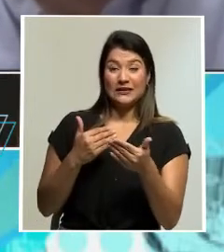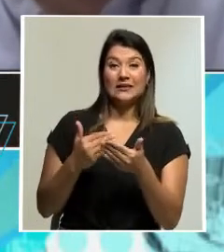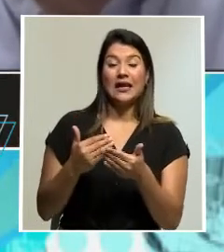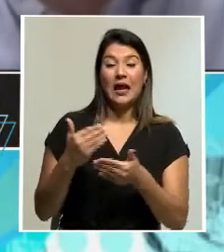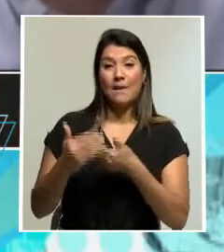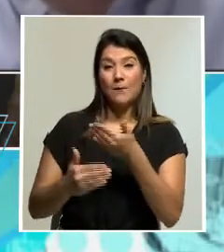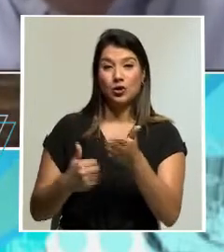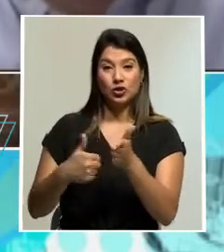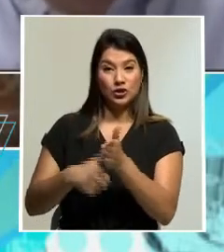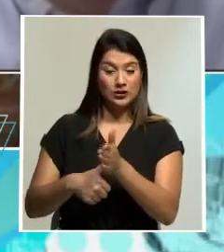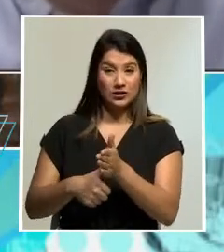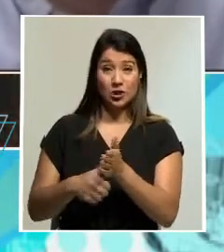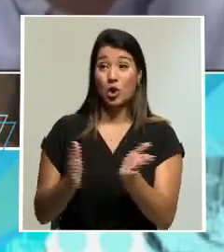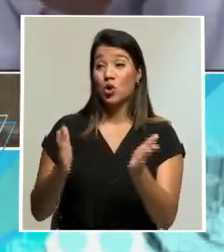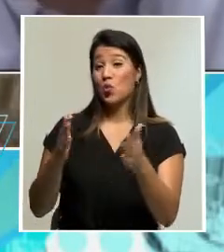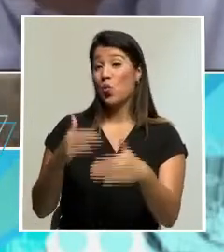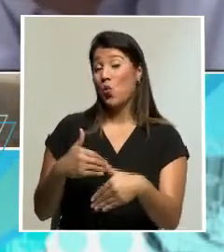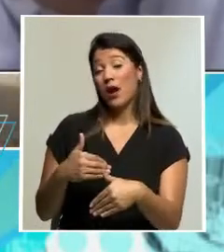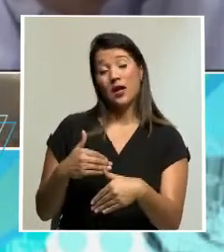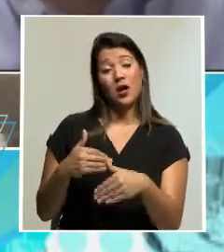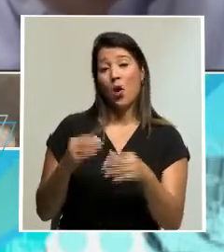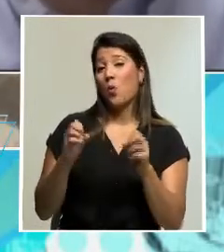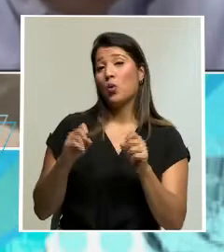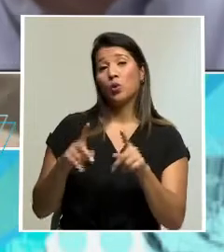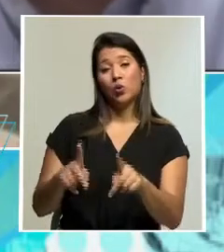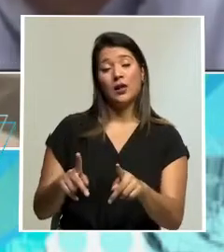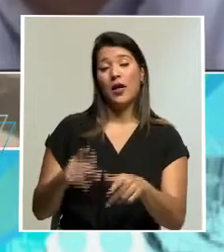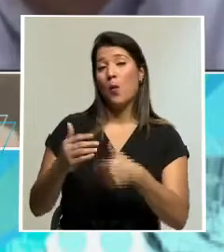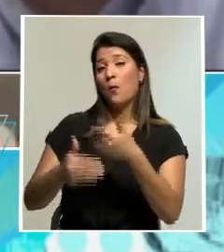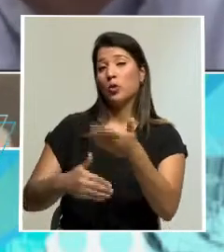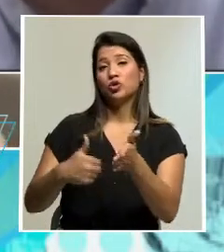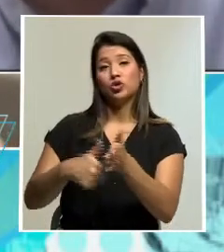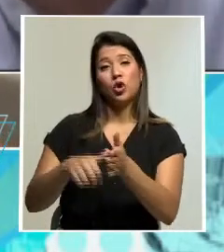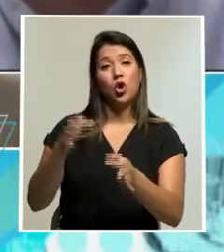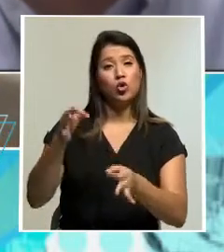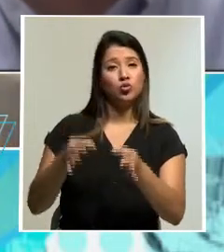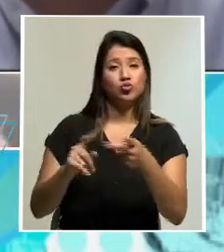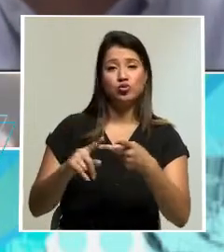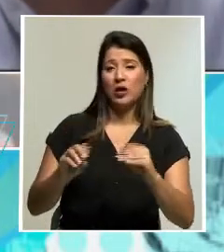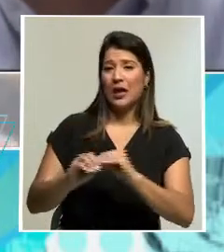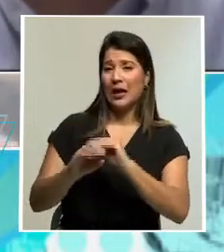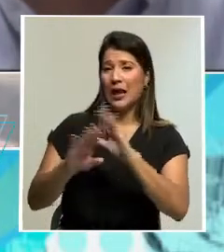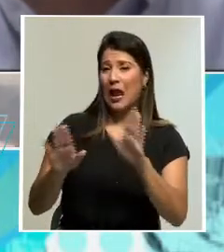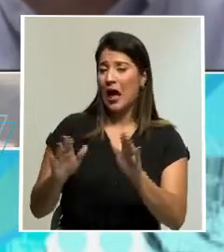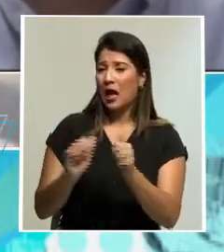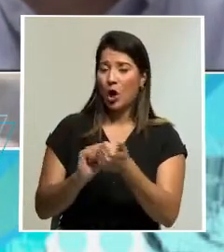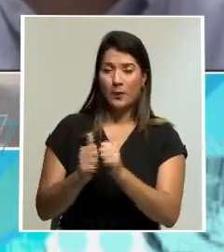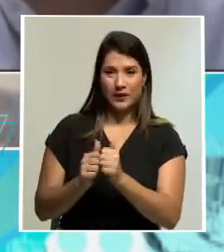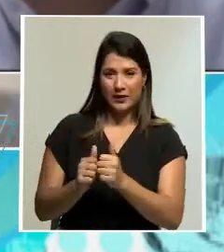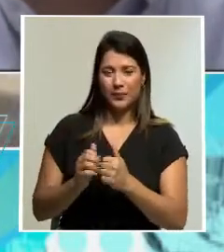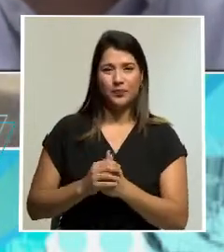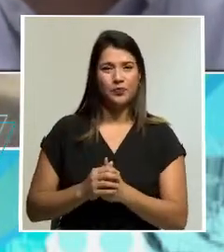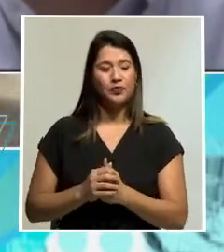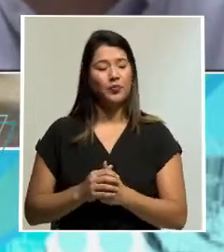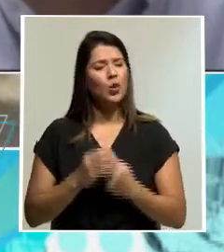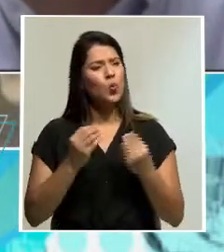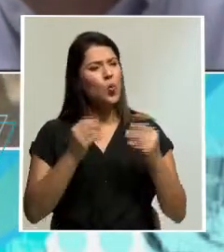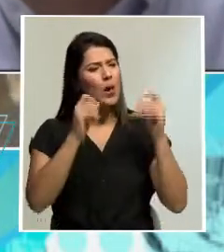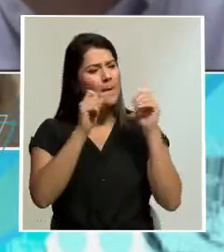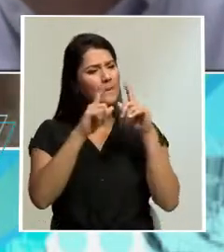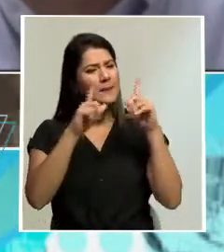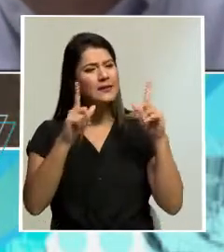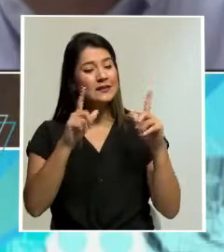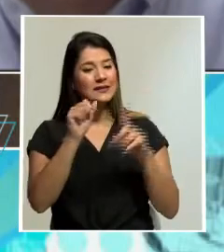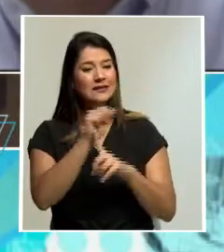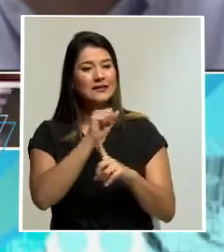condiciones para una elección justa, ni transparente, ni tampoco competitiva. Carlos Fernando, es impresionante el